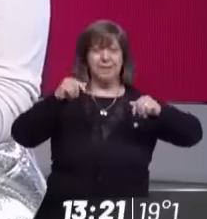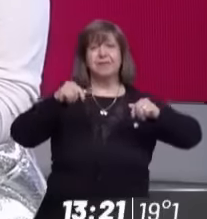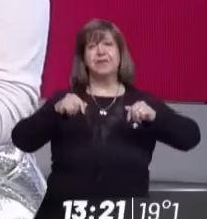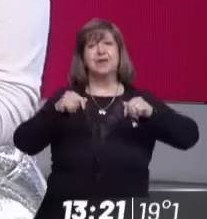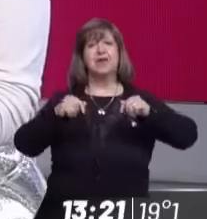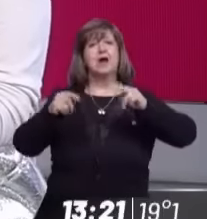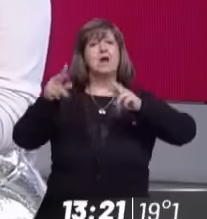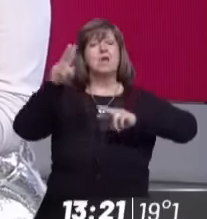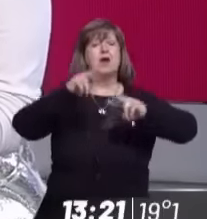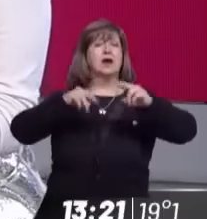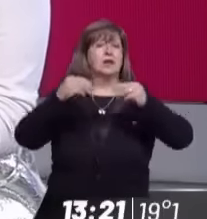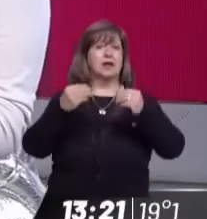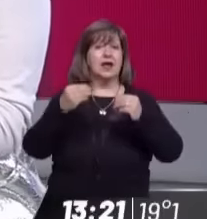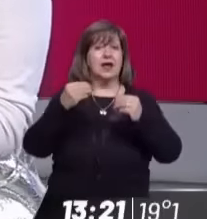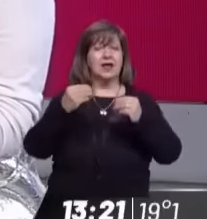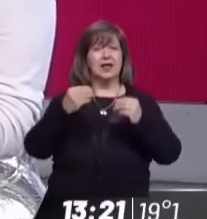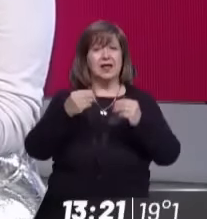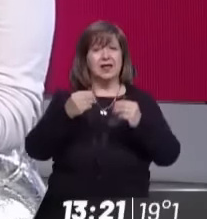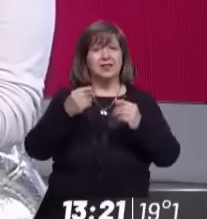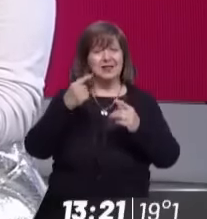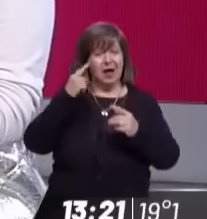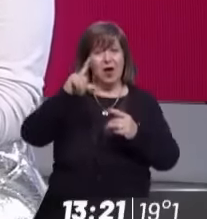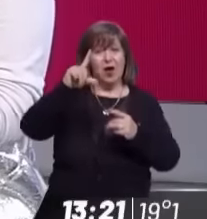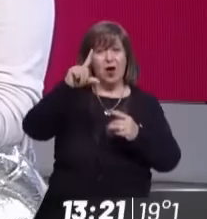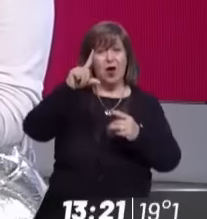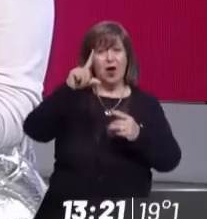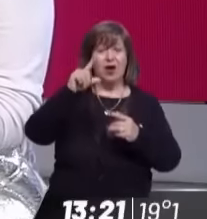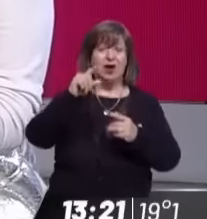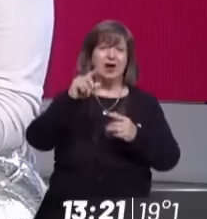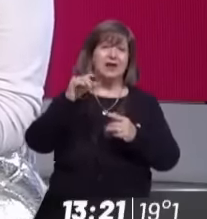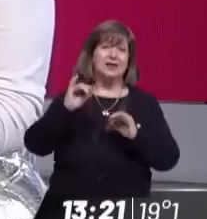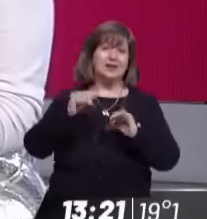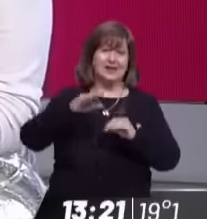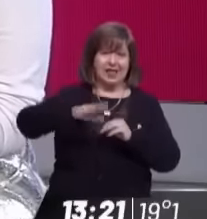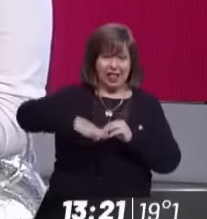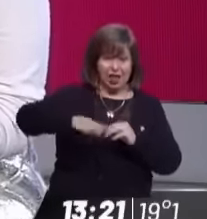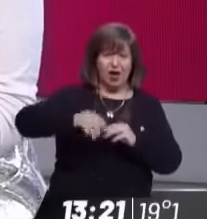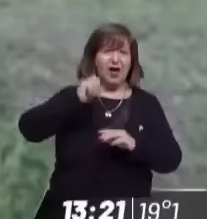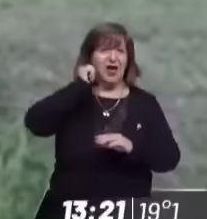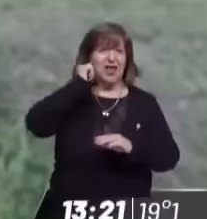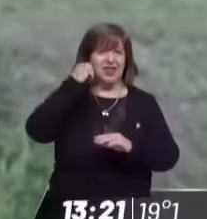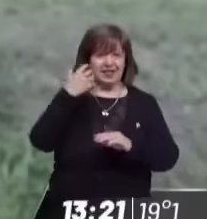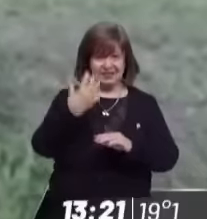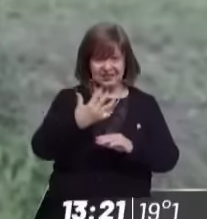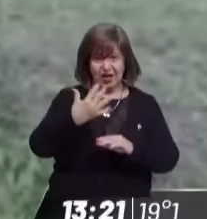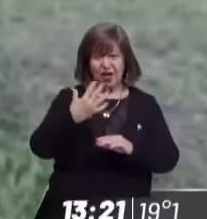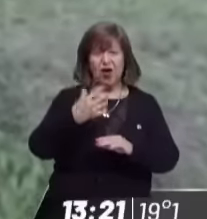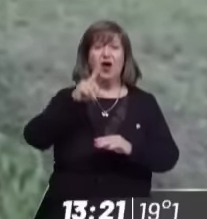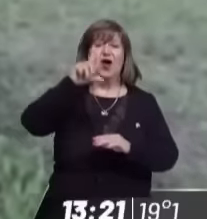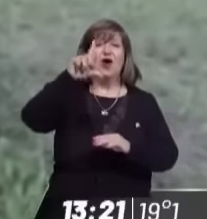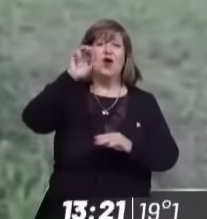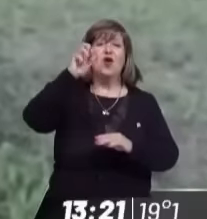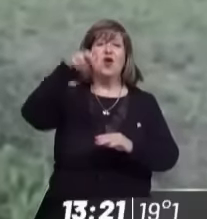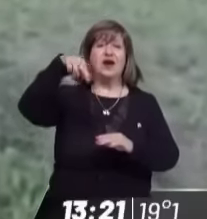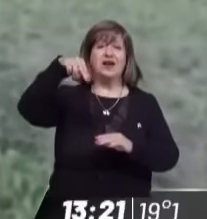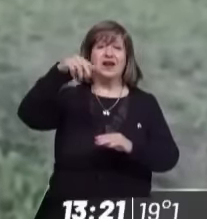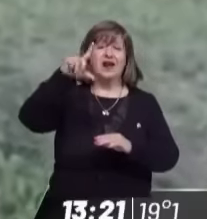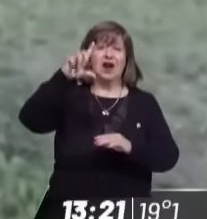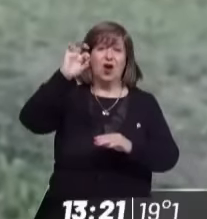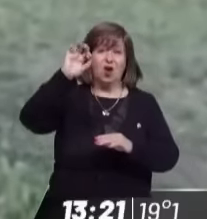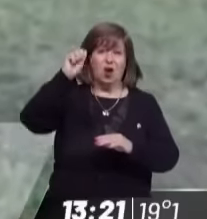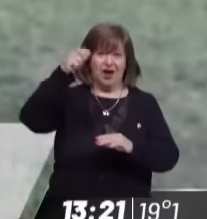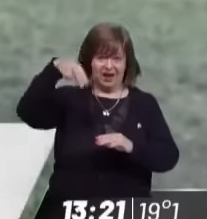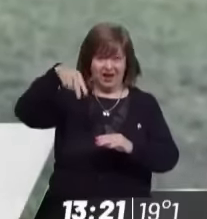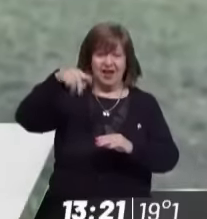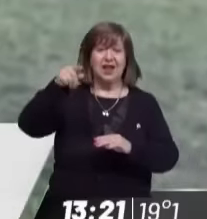En la búsqueda de Luan Peña, el chico de 5 años, desaparecido hace más de un mes en Corrientes. Sí, hoy se cumplen 33 días, hoy se va a levantar el secreto de